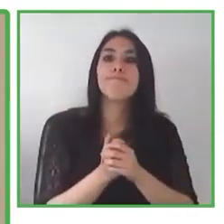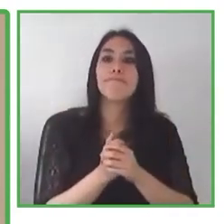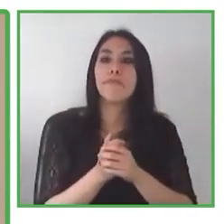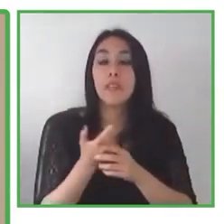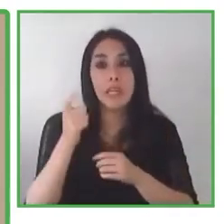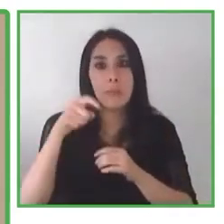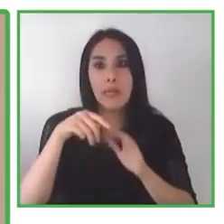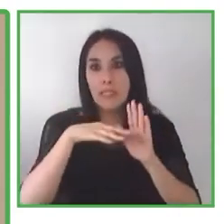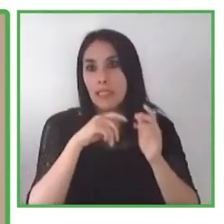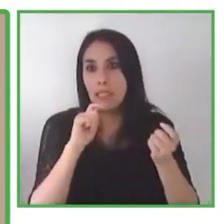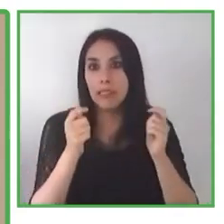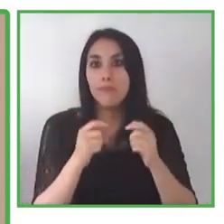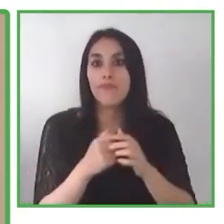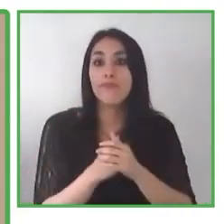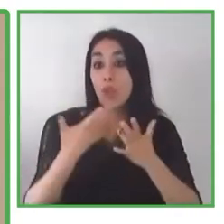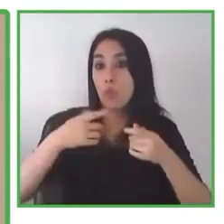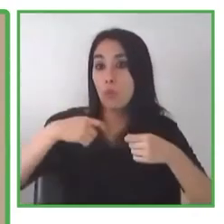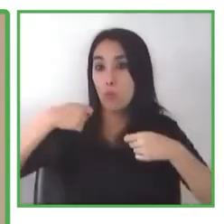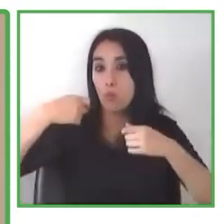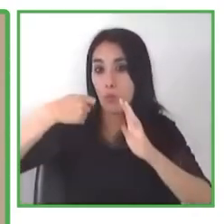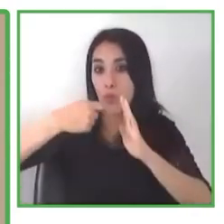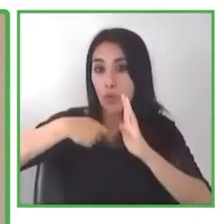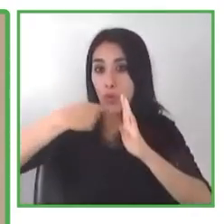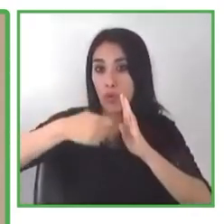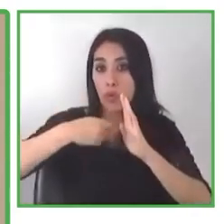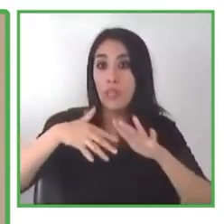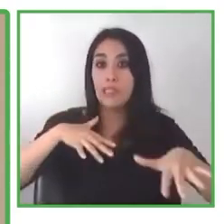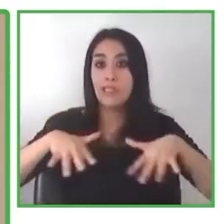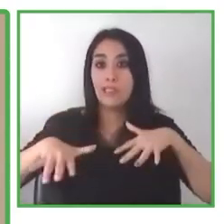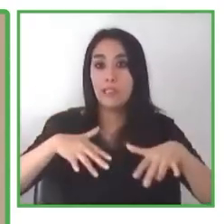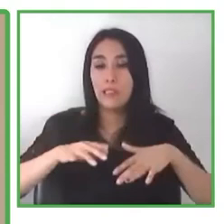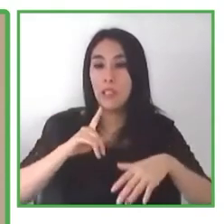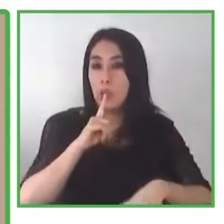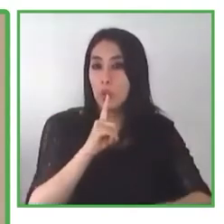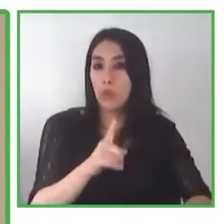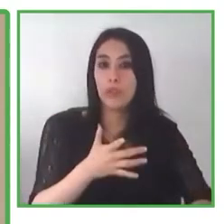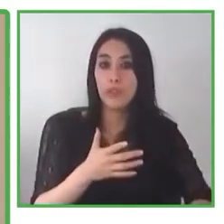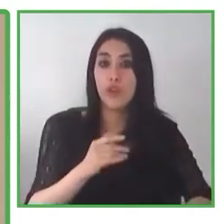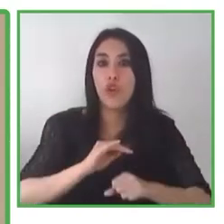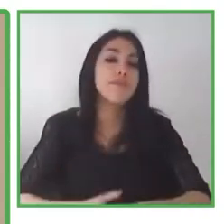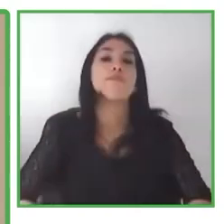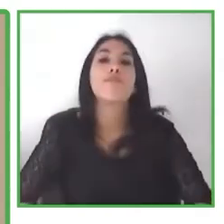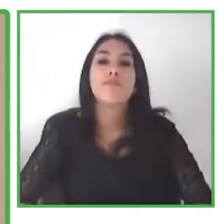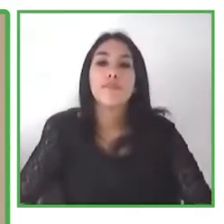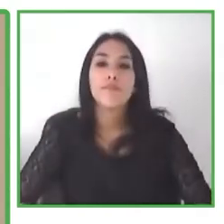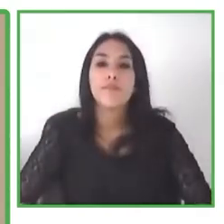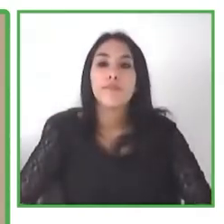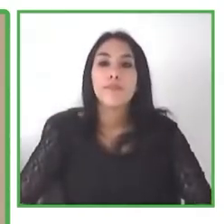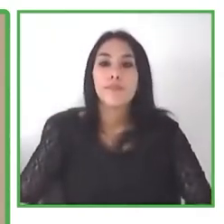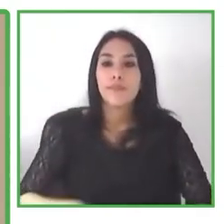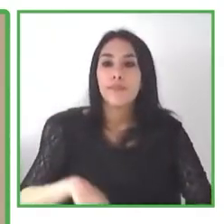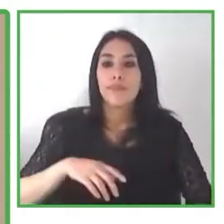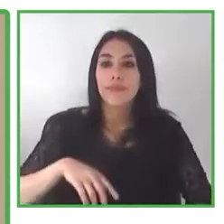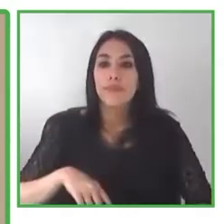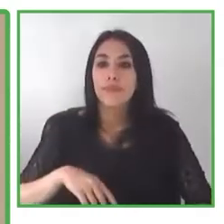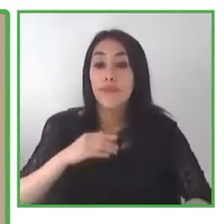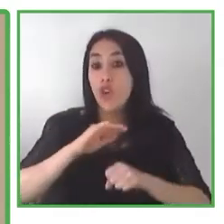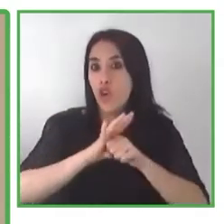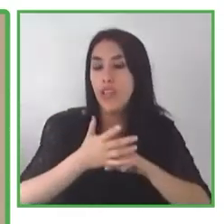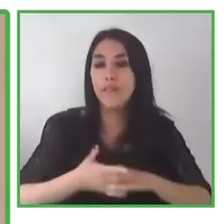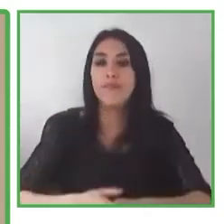Estos proyectos incluyen también actividades específicas para el COVID. La CEPAL ha publicado el reporte